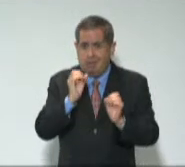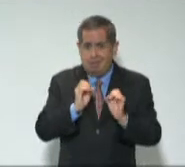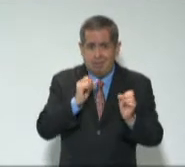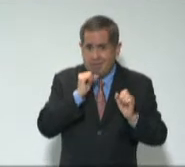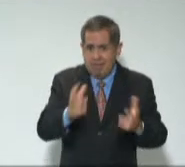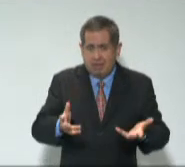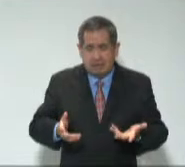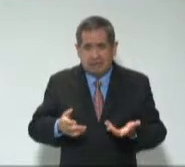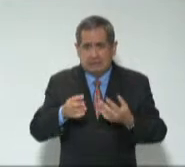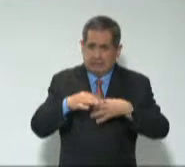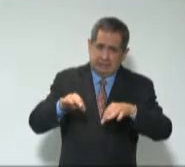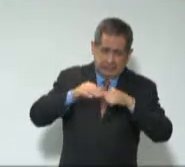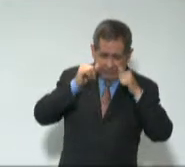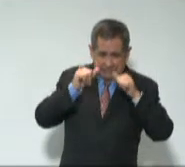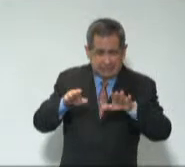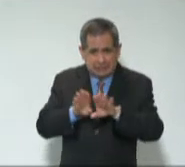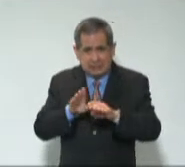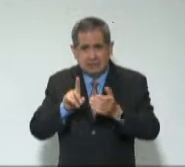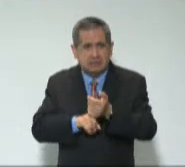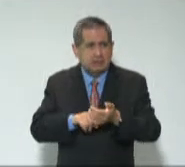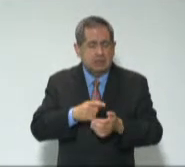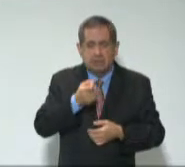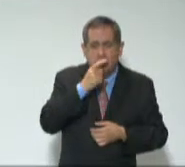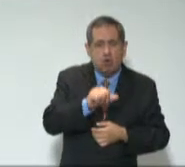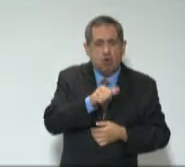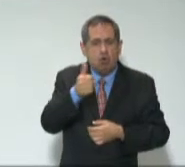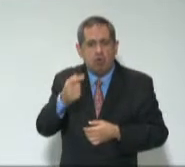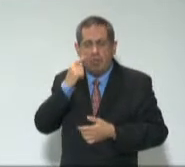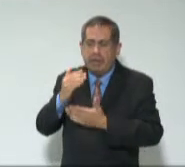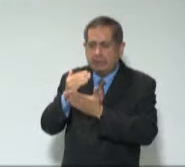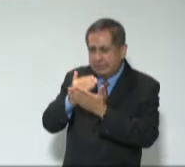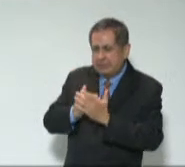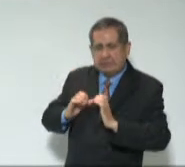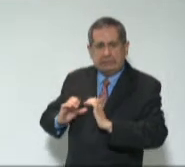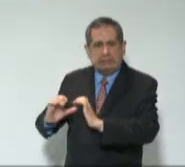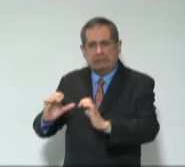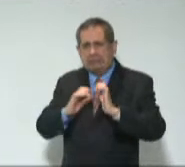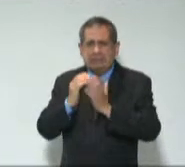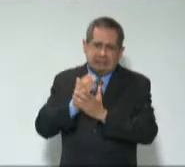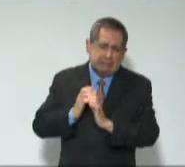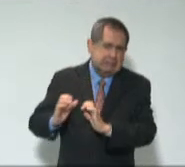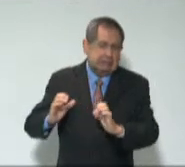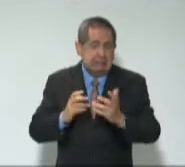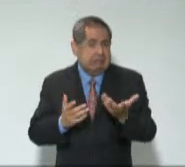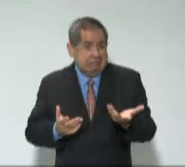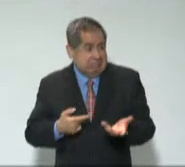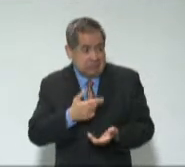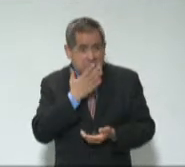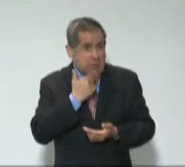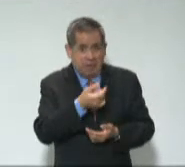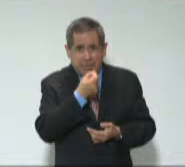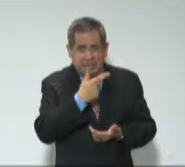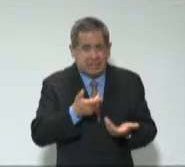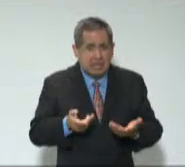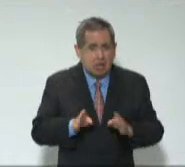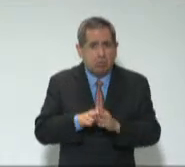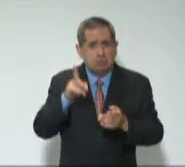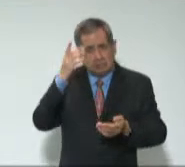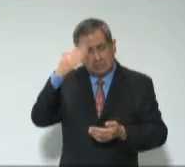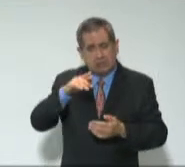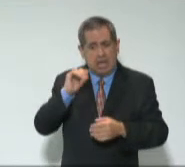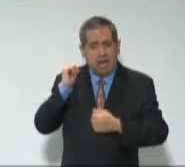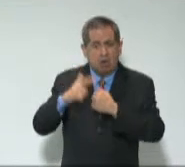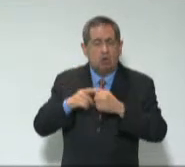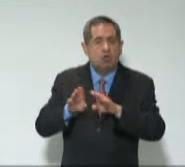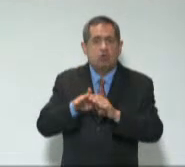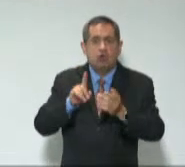supuesto más importancia a intervenciones no farmacológicas para contener el contagio y manejar la epidemia sabemos hoy que existen categorías